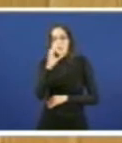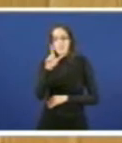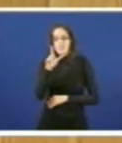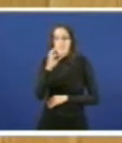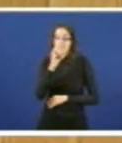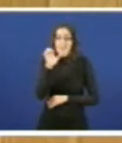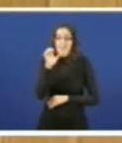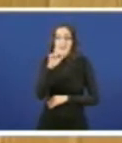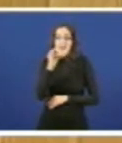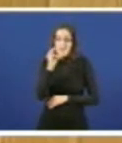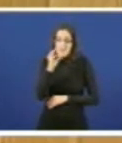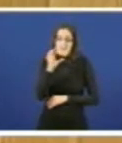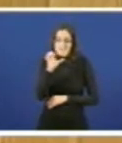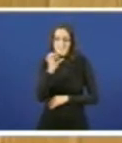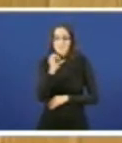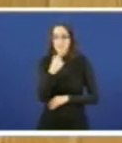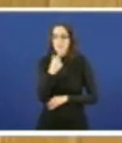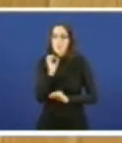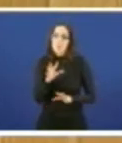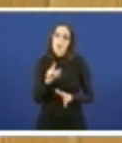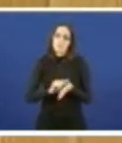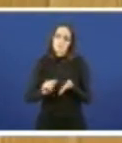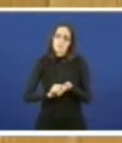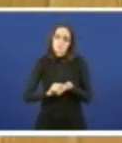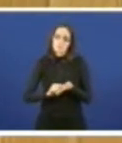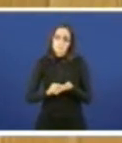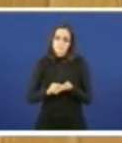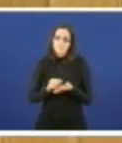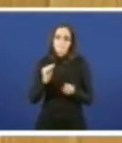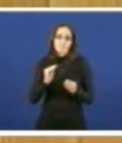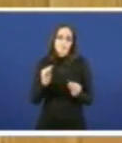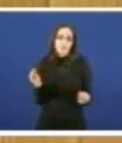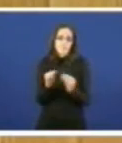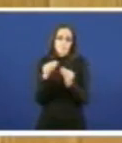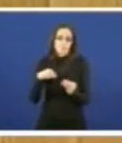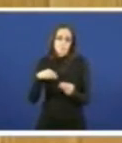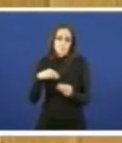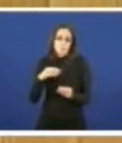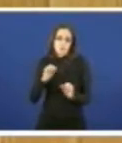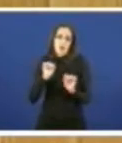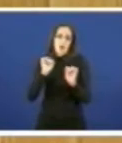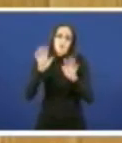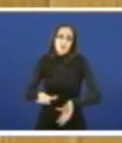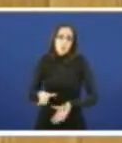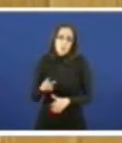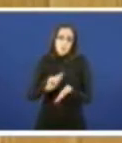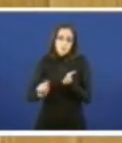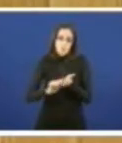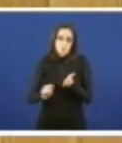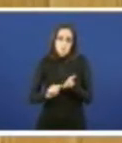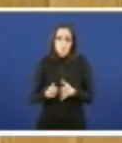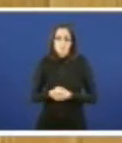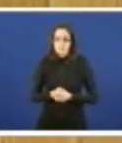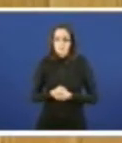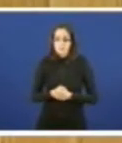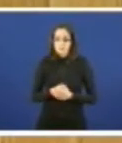máis auténticas que as do historiador, entonces temos que resumir, como facía Alonso Montero, que a figura de